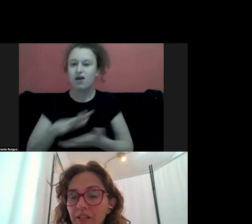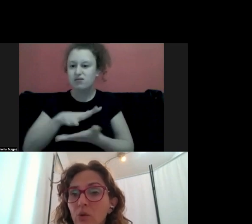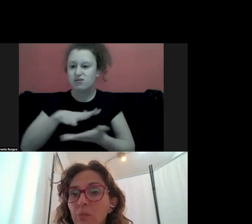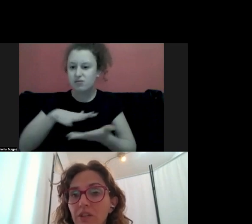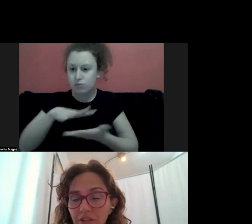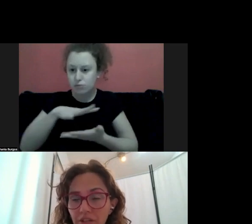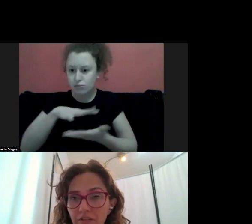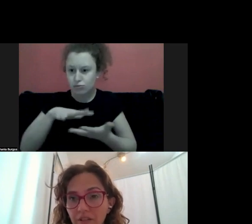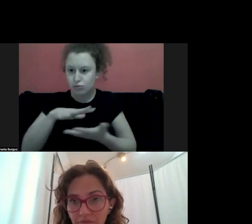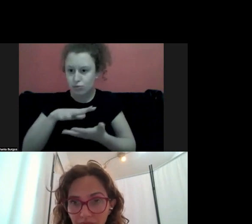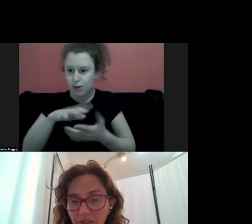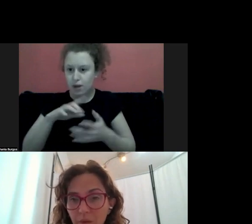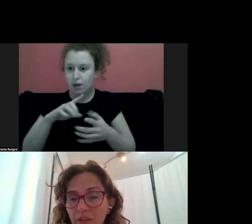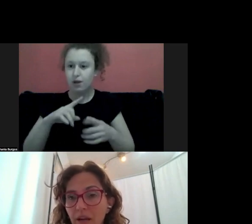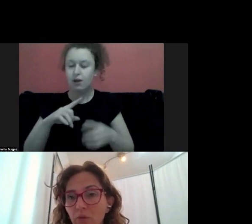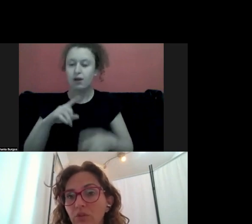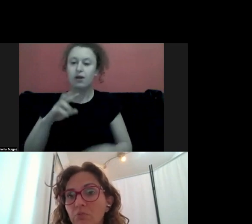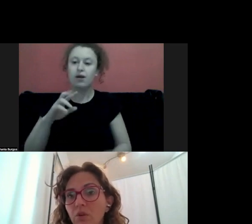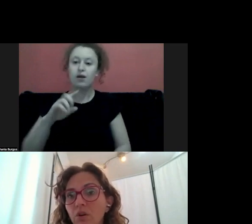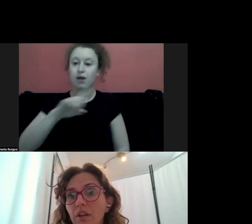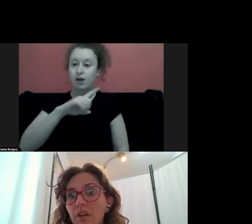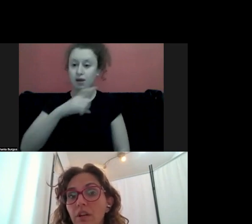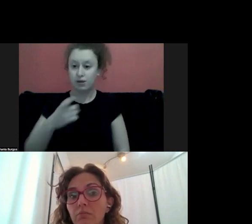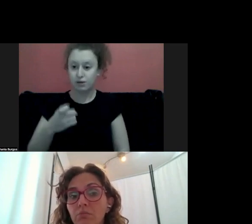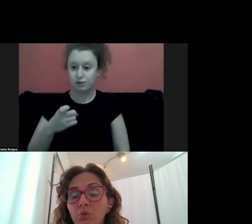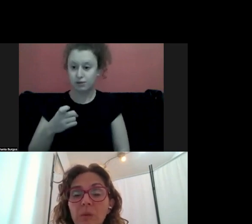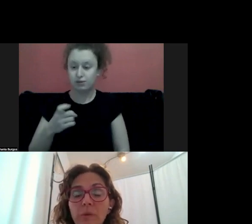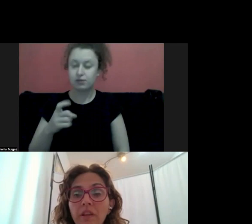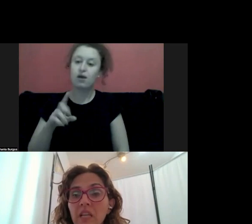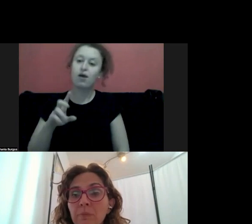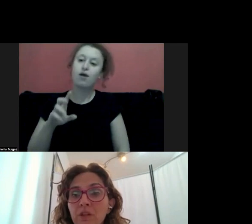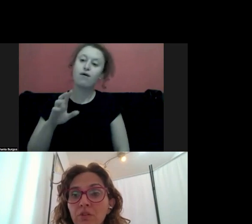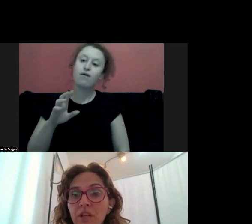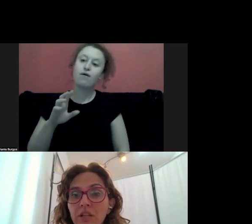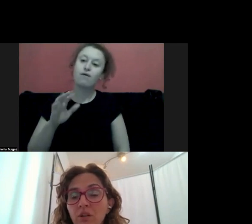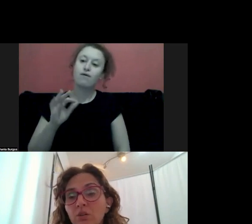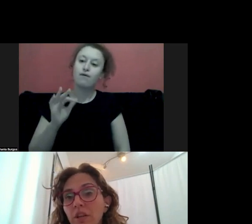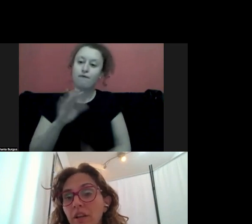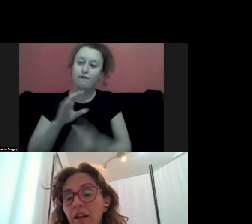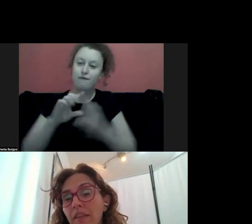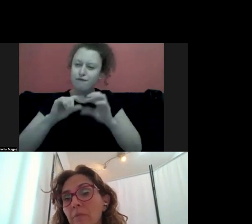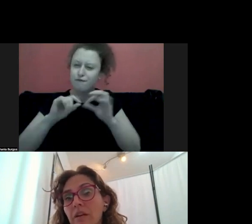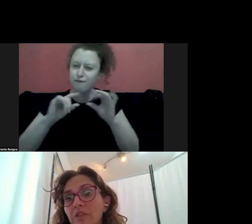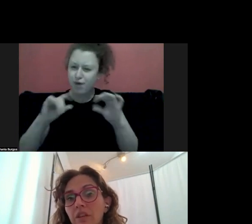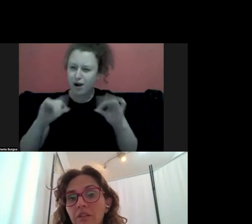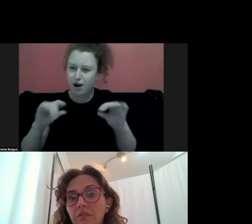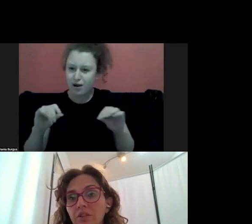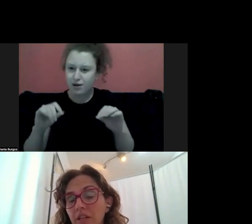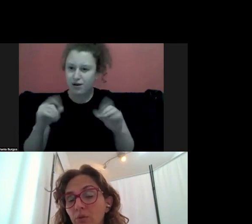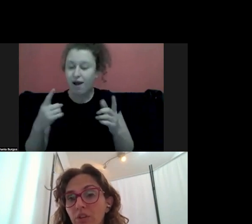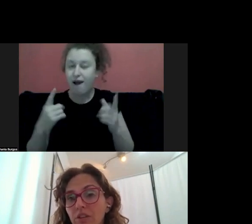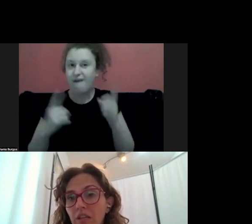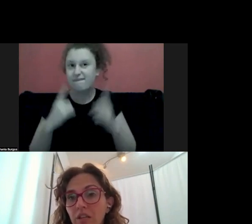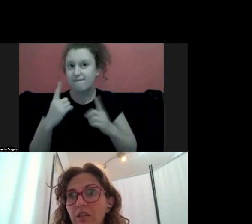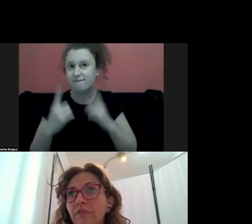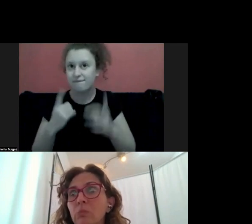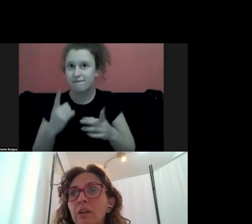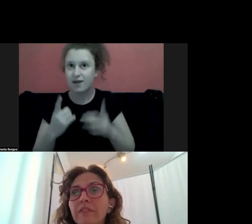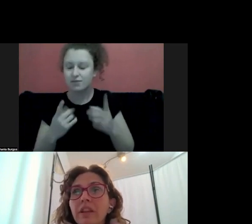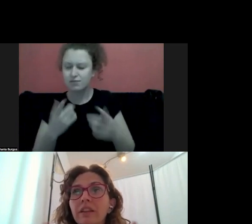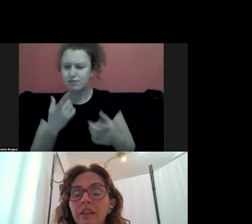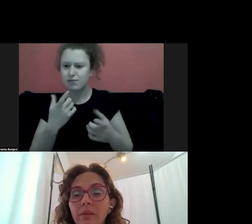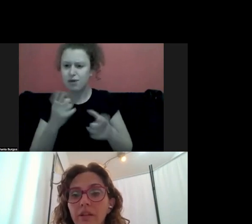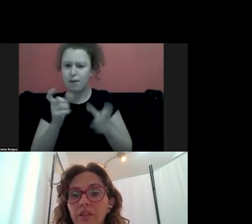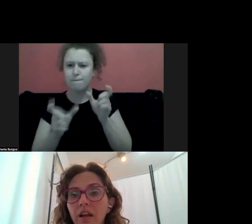el síndrome en sí también el autismo. Muchas veces las personas no tienen nada más que ser autistas, esa